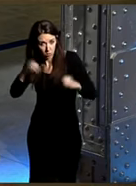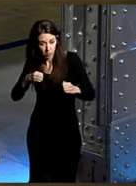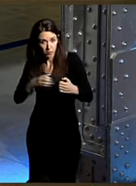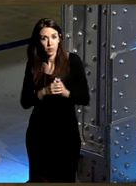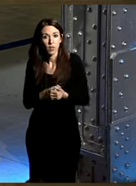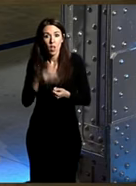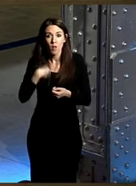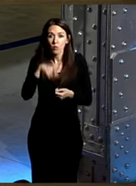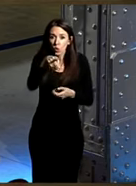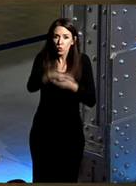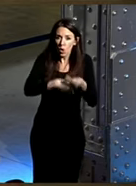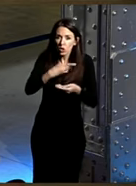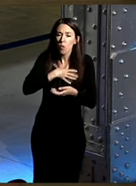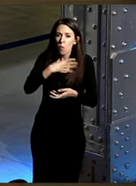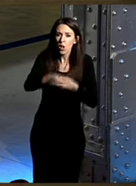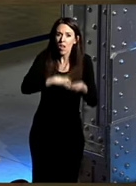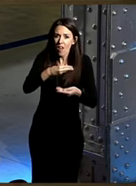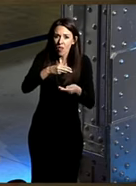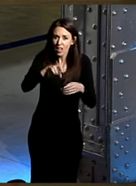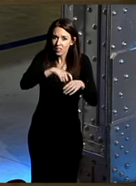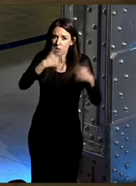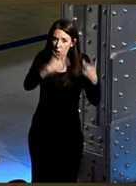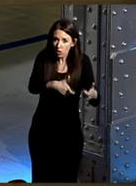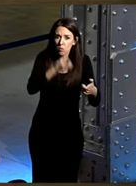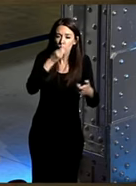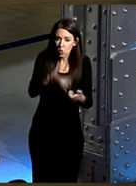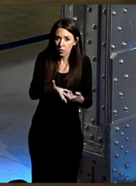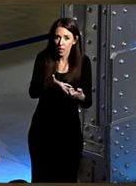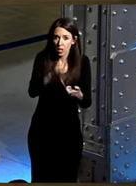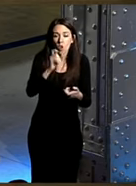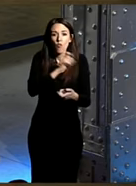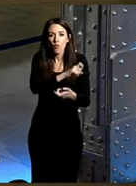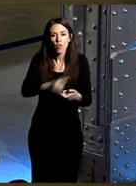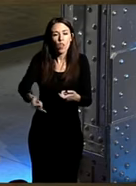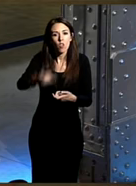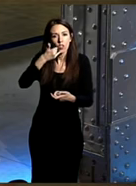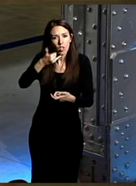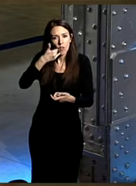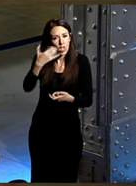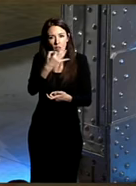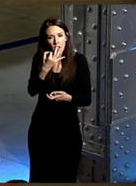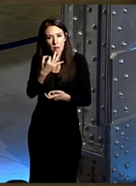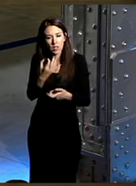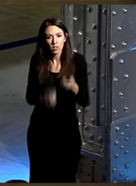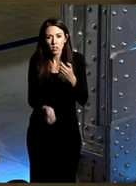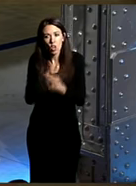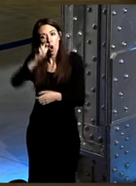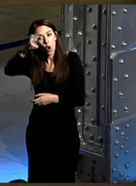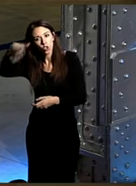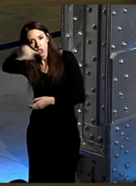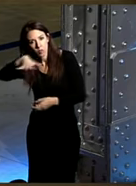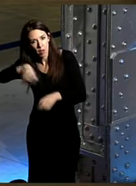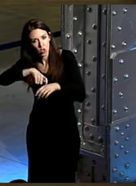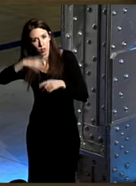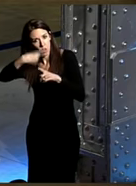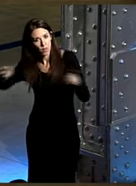sea, lo que tú has hecho lo has podido hacer en ese tipo de espacio. Si estabas en Fundación Telefónica, había que generar otro tipo de